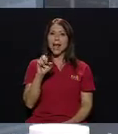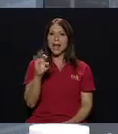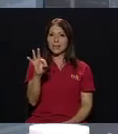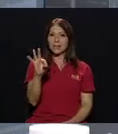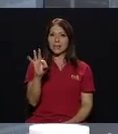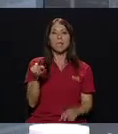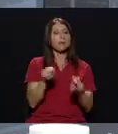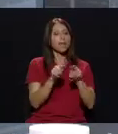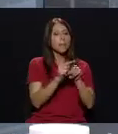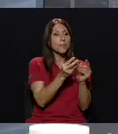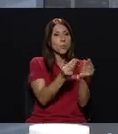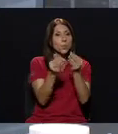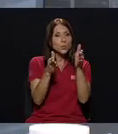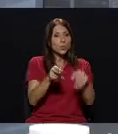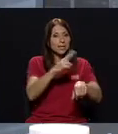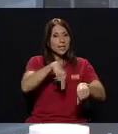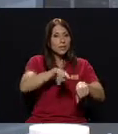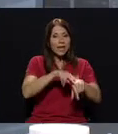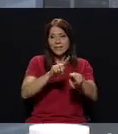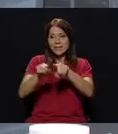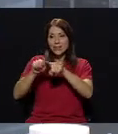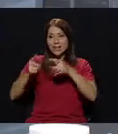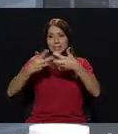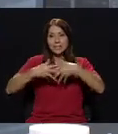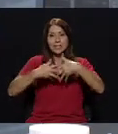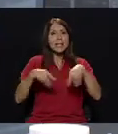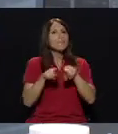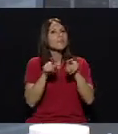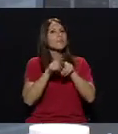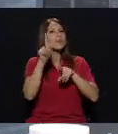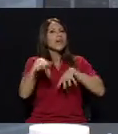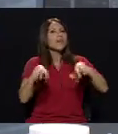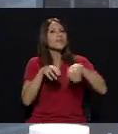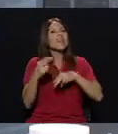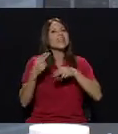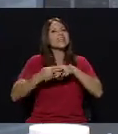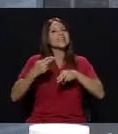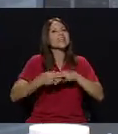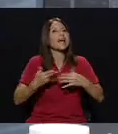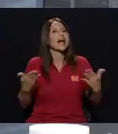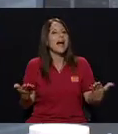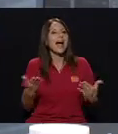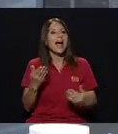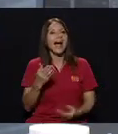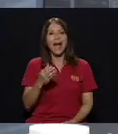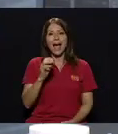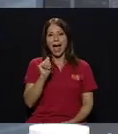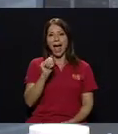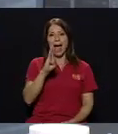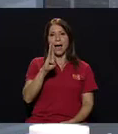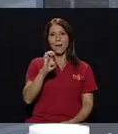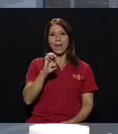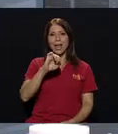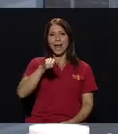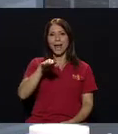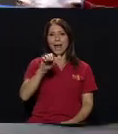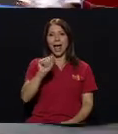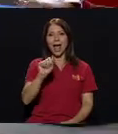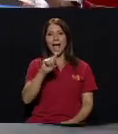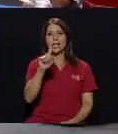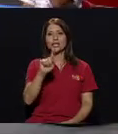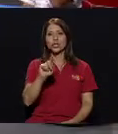Zumba, con instructores, pero la idea es que la gente participe en el Abeja Zumba con algún tipo